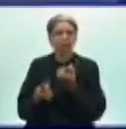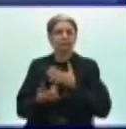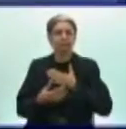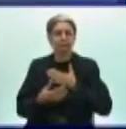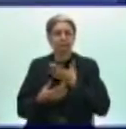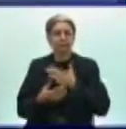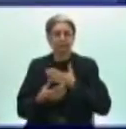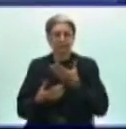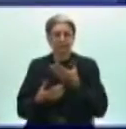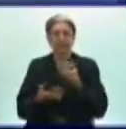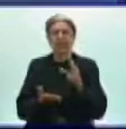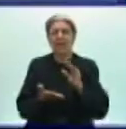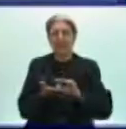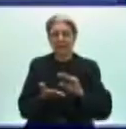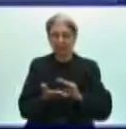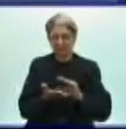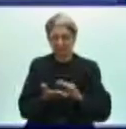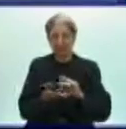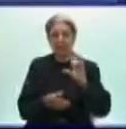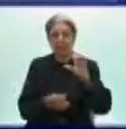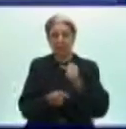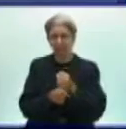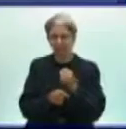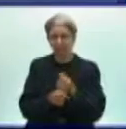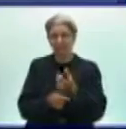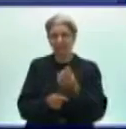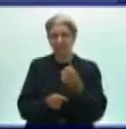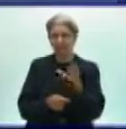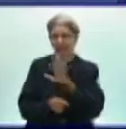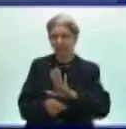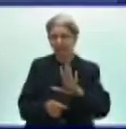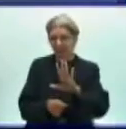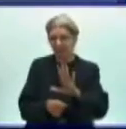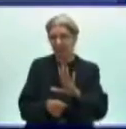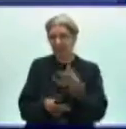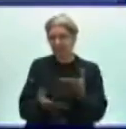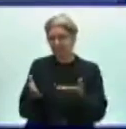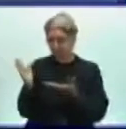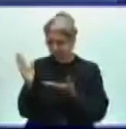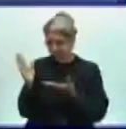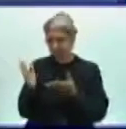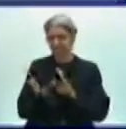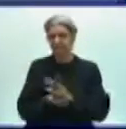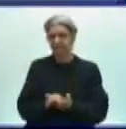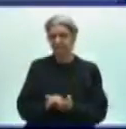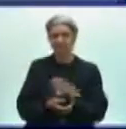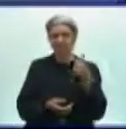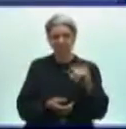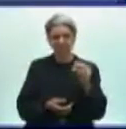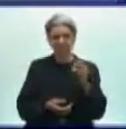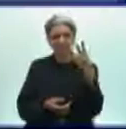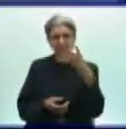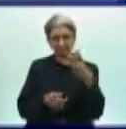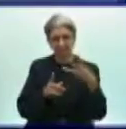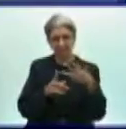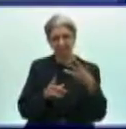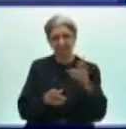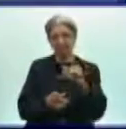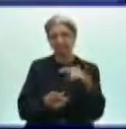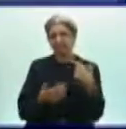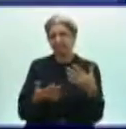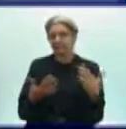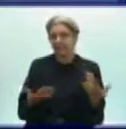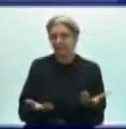con sus libros de texto, con sus cuadernos de mapa y con el atlas geográfico. Vamos entonces a pasar a la actividad de sistematización, que son